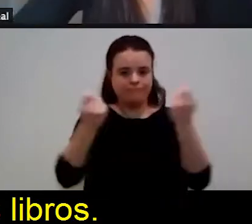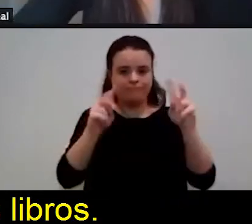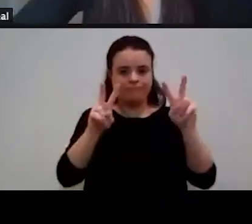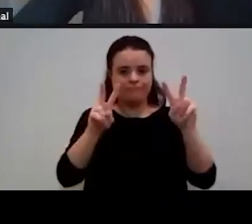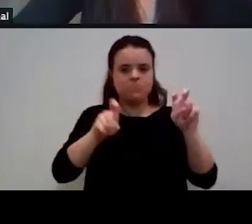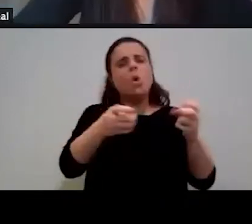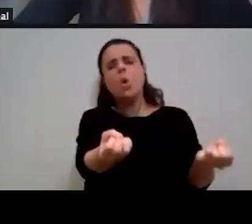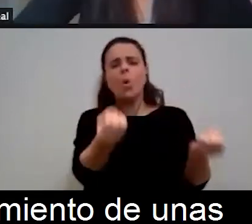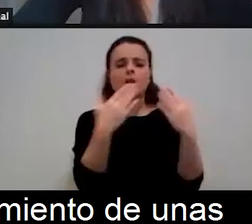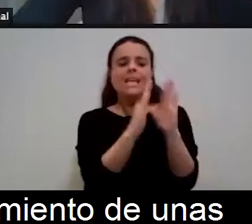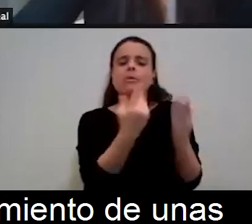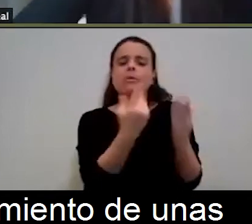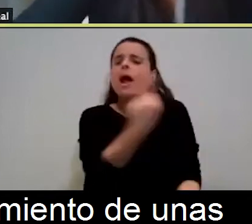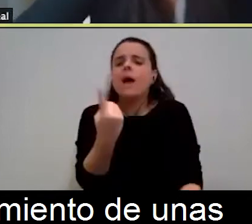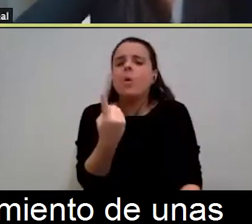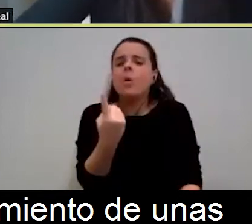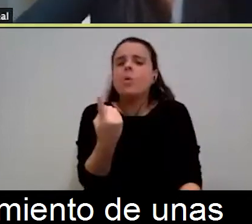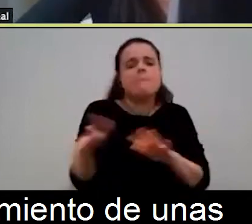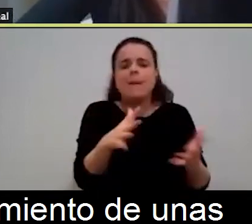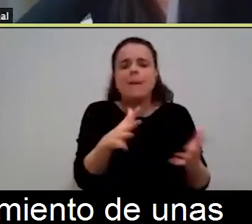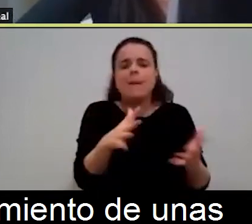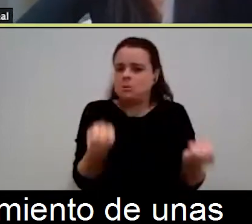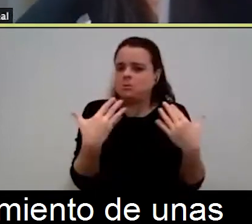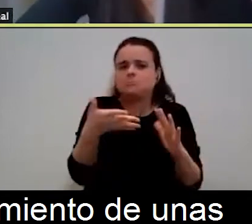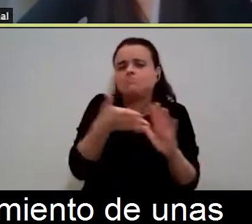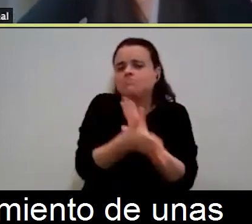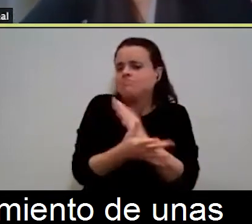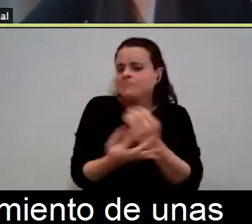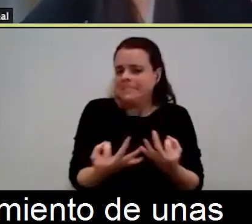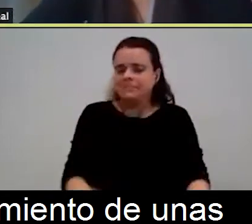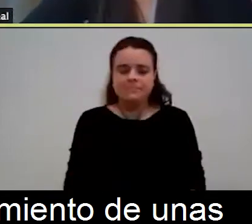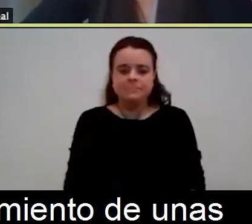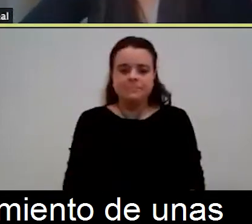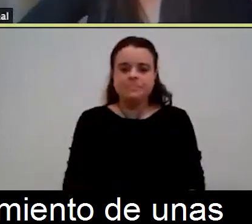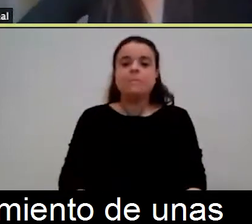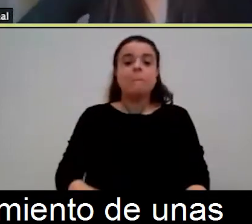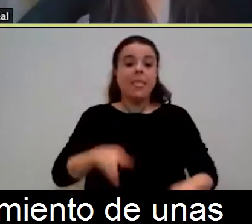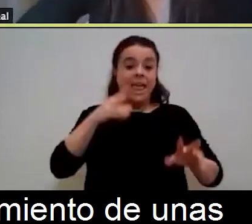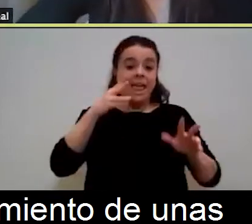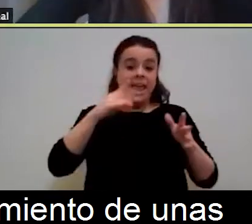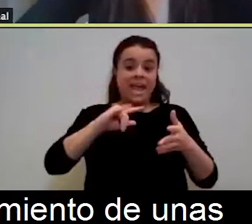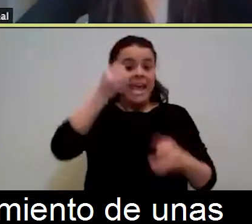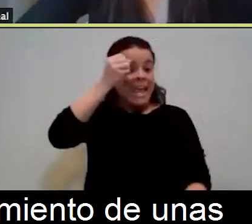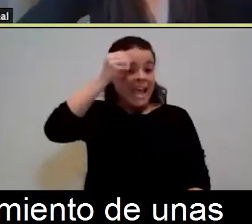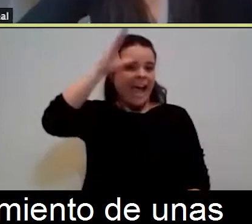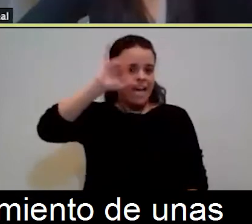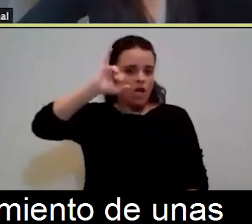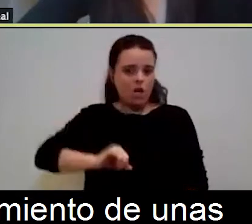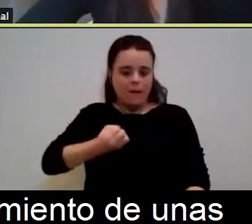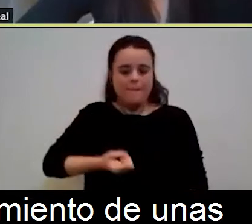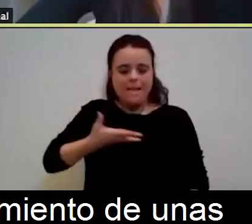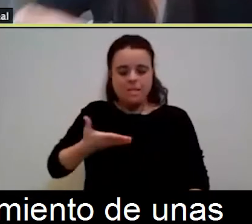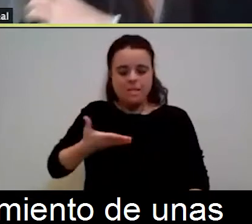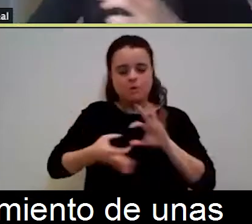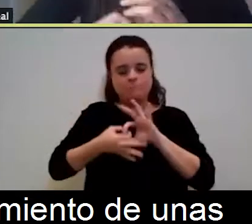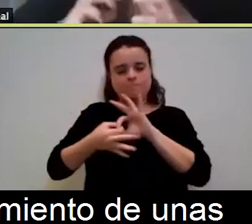tus libros. Sí, pues Ingenio y Pasión es un libro sobre el comportamiento de